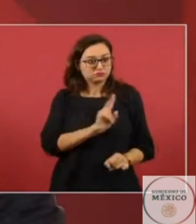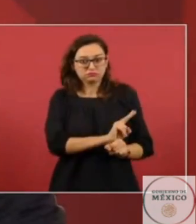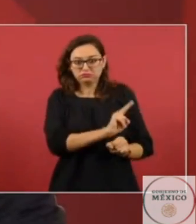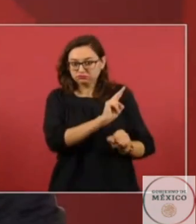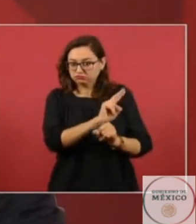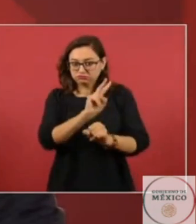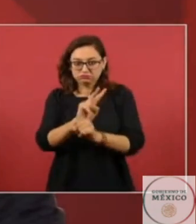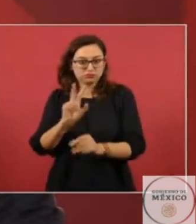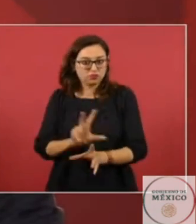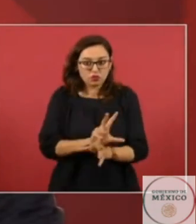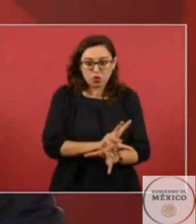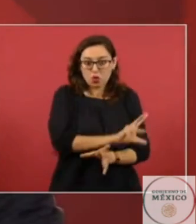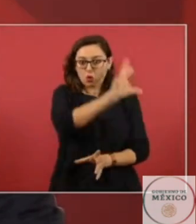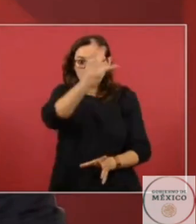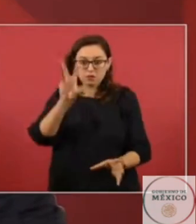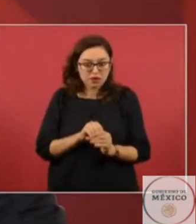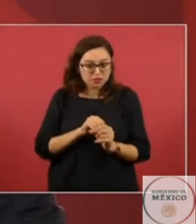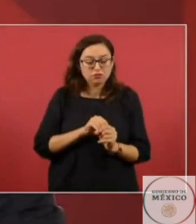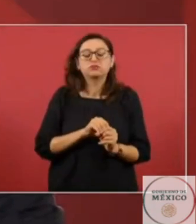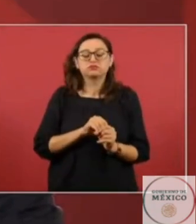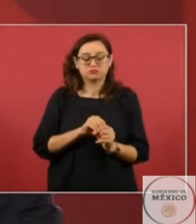a una persona.